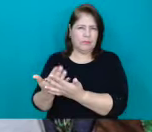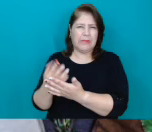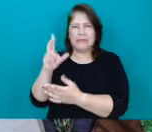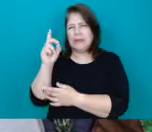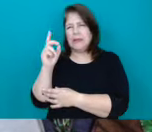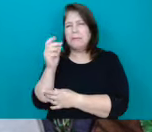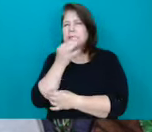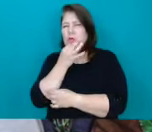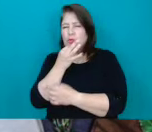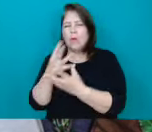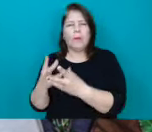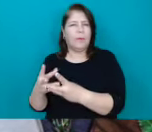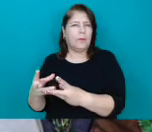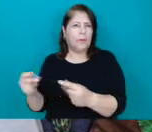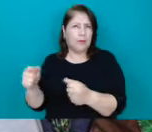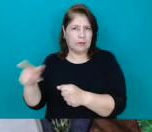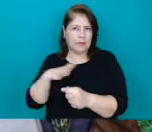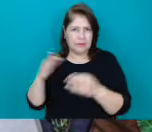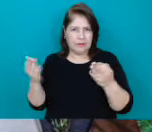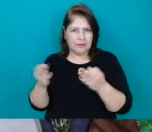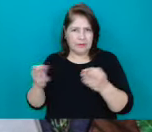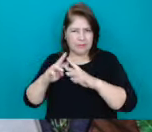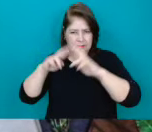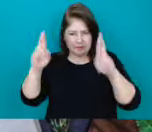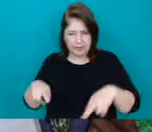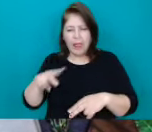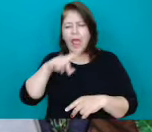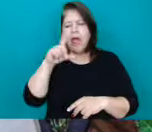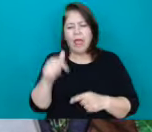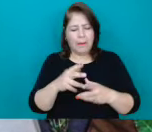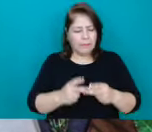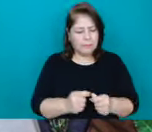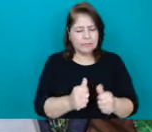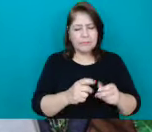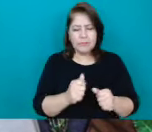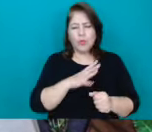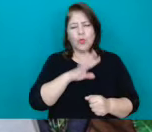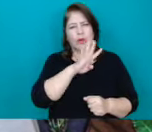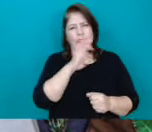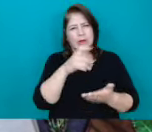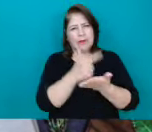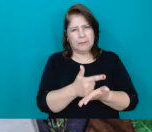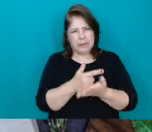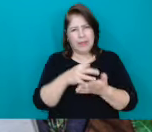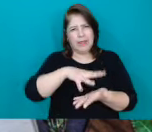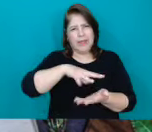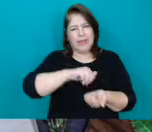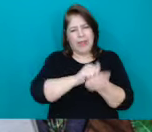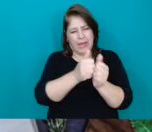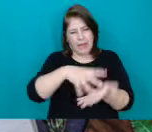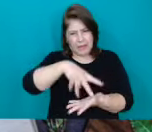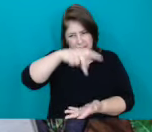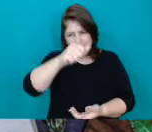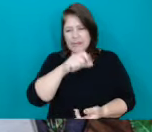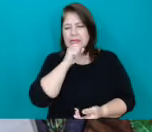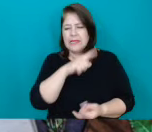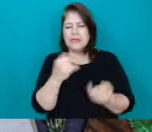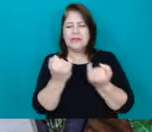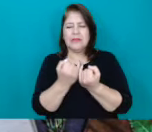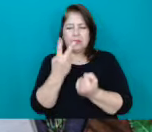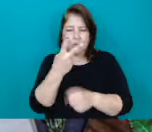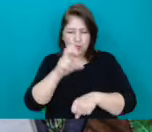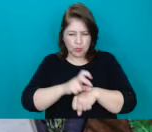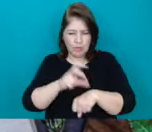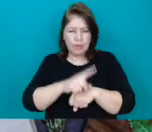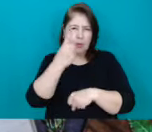durante 30 minutos aproximadamente. Para la masa necesitamos 400 gramos de harina, 2 huevos y un vaso